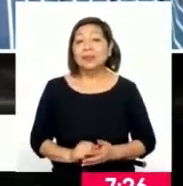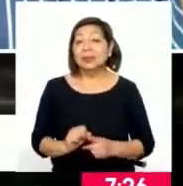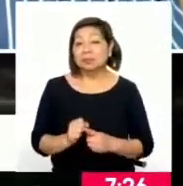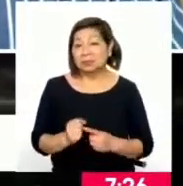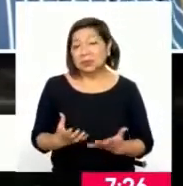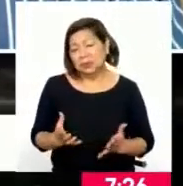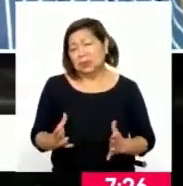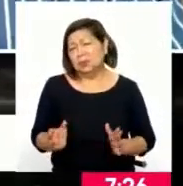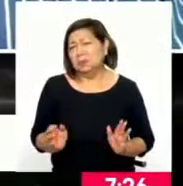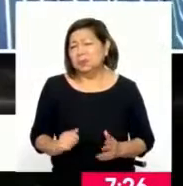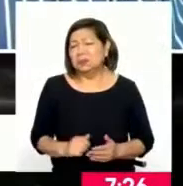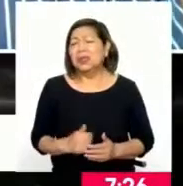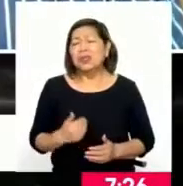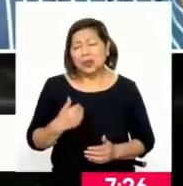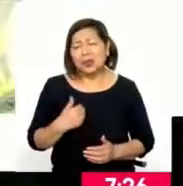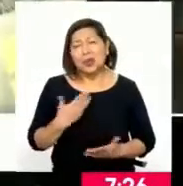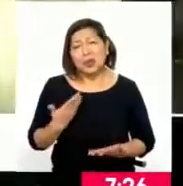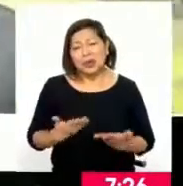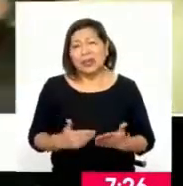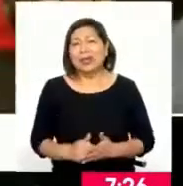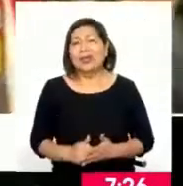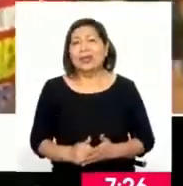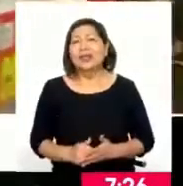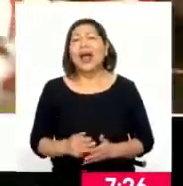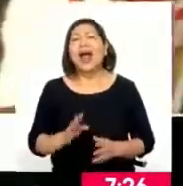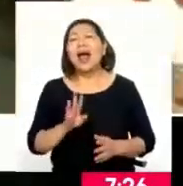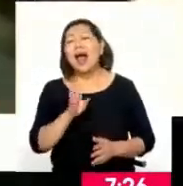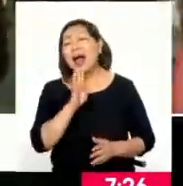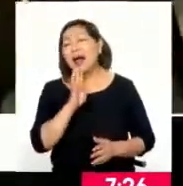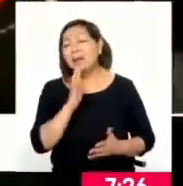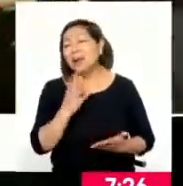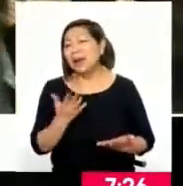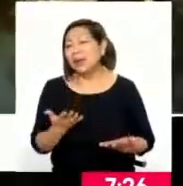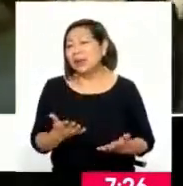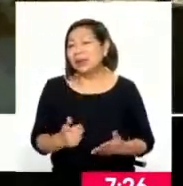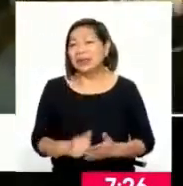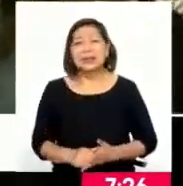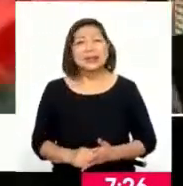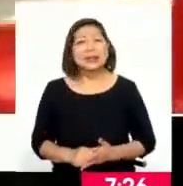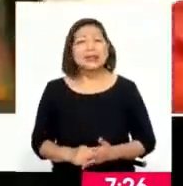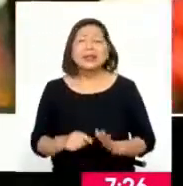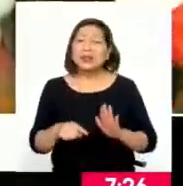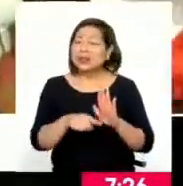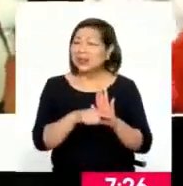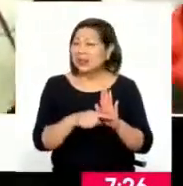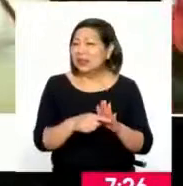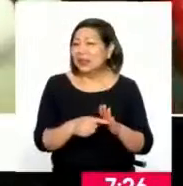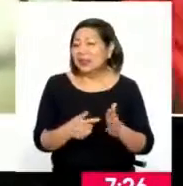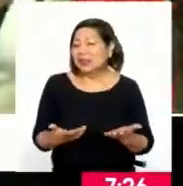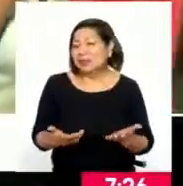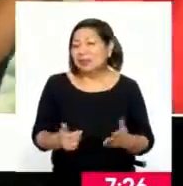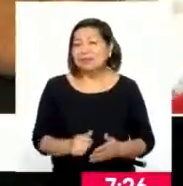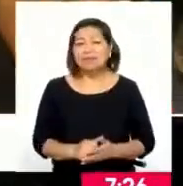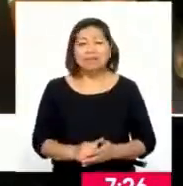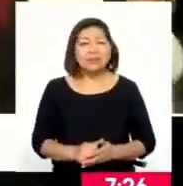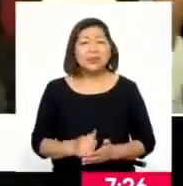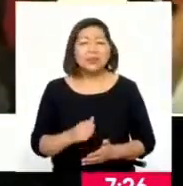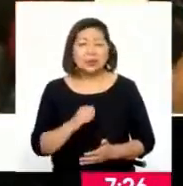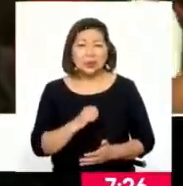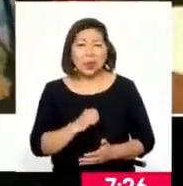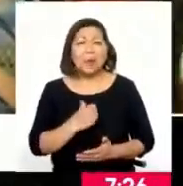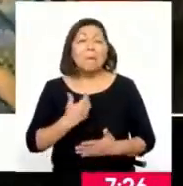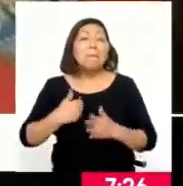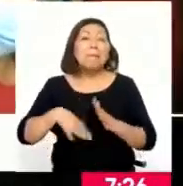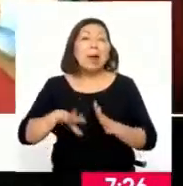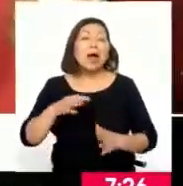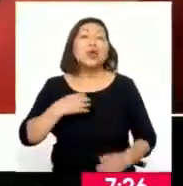Sí, yo estimo que esos son prejuicios, no en todos casos son negativos, porque efectivamente yo me he